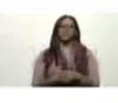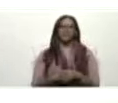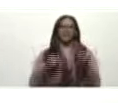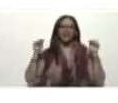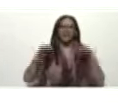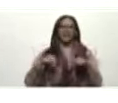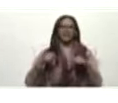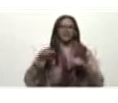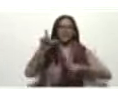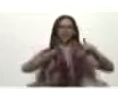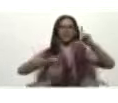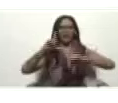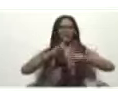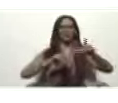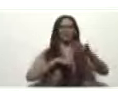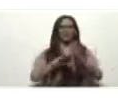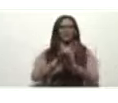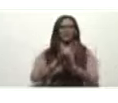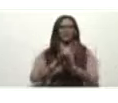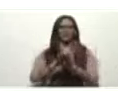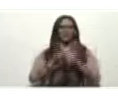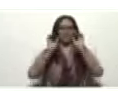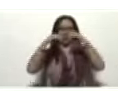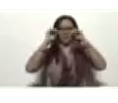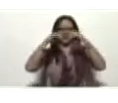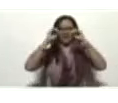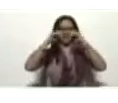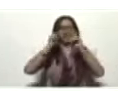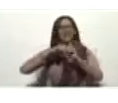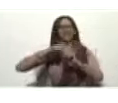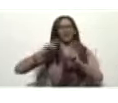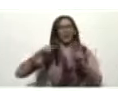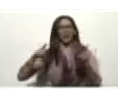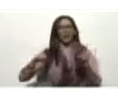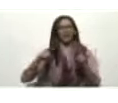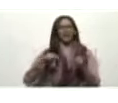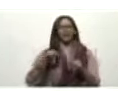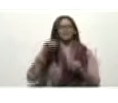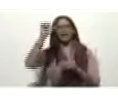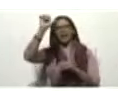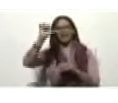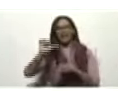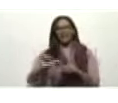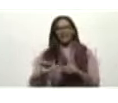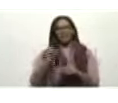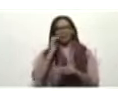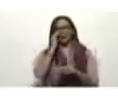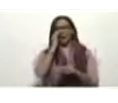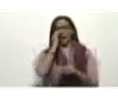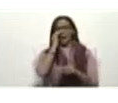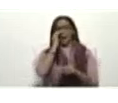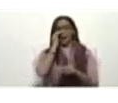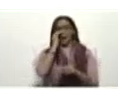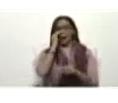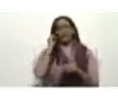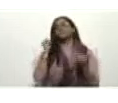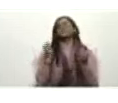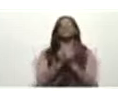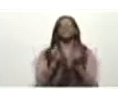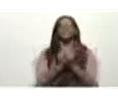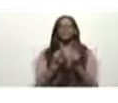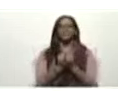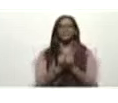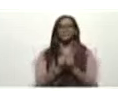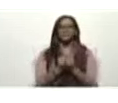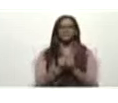este laboratorio avanzado de microscopía electrónica para análisis de mineralogía